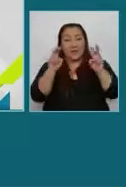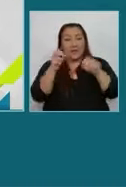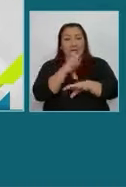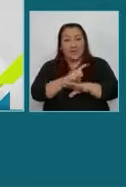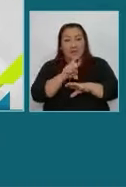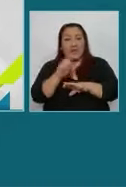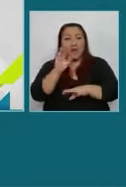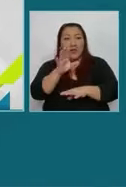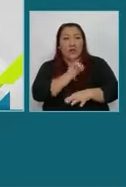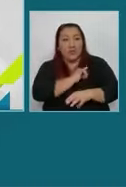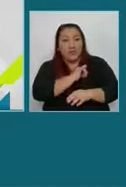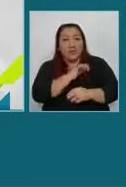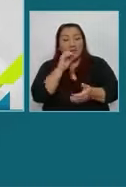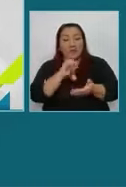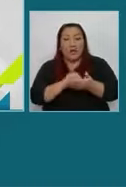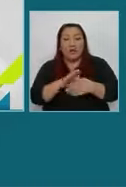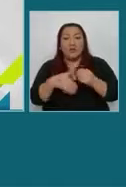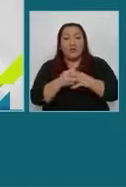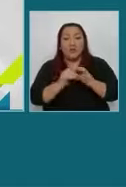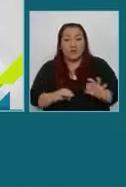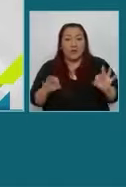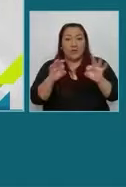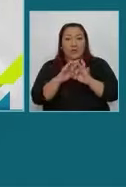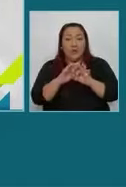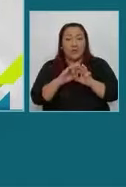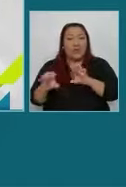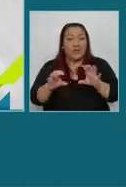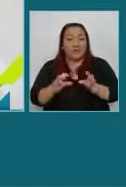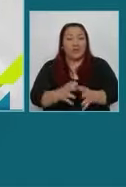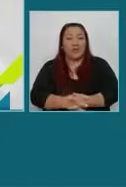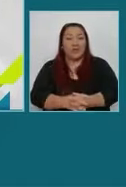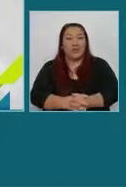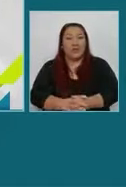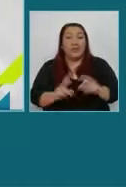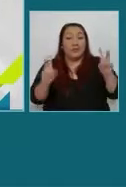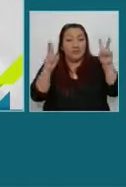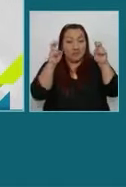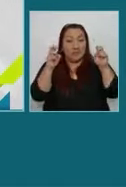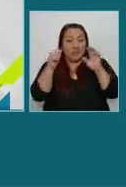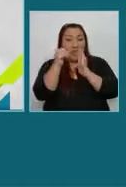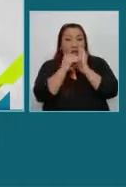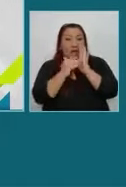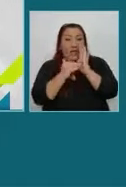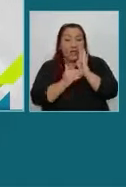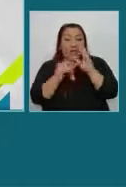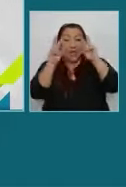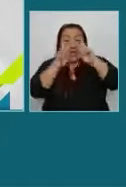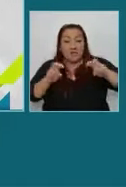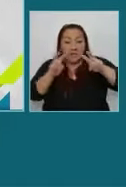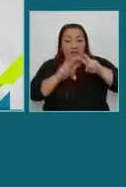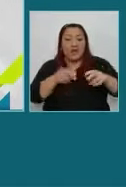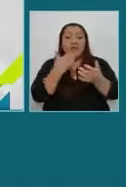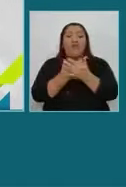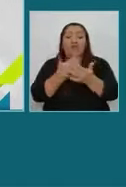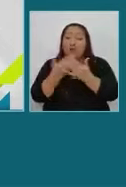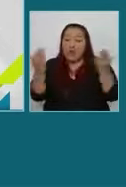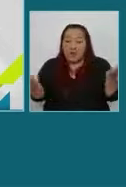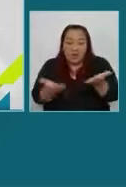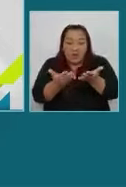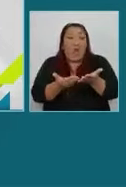desarrollo institucional, y también es importante el generar temas y agendas de investigación basadas en evidencias y en